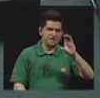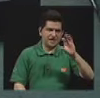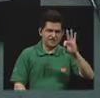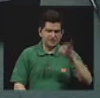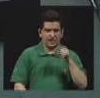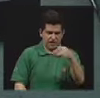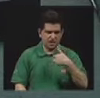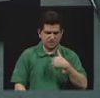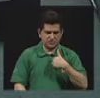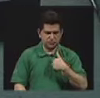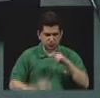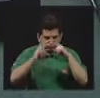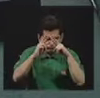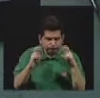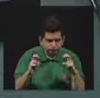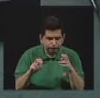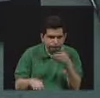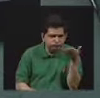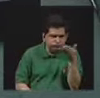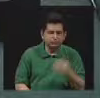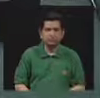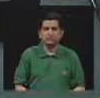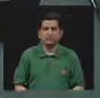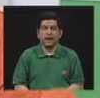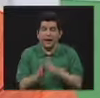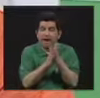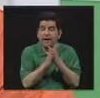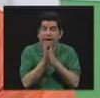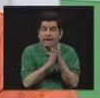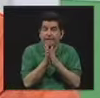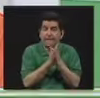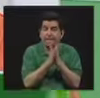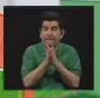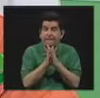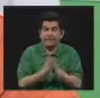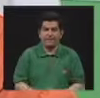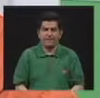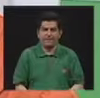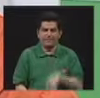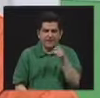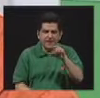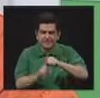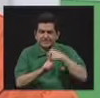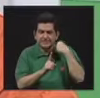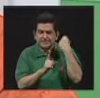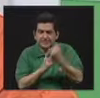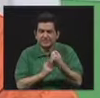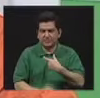El ICT se ha tomado eso como, se ha aprovechado de eso,